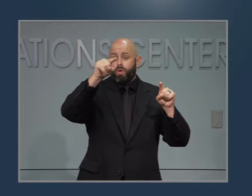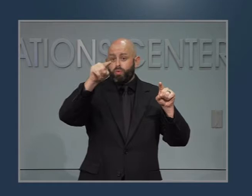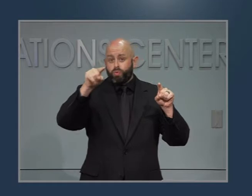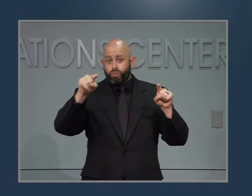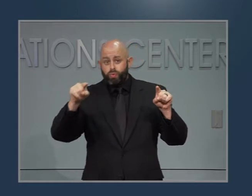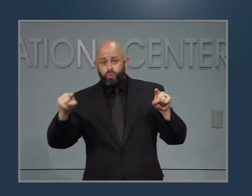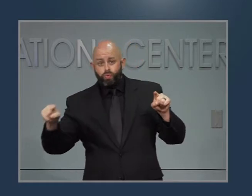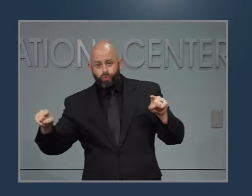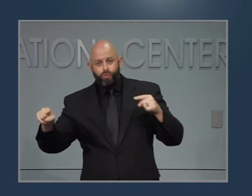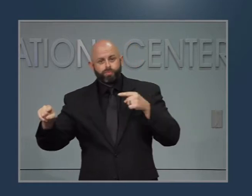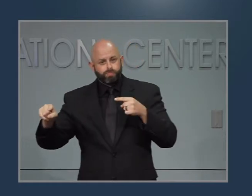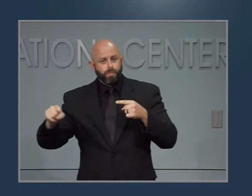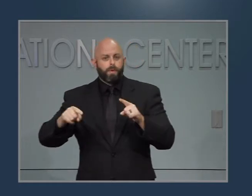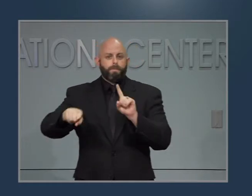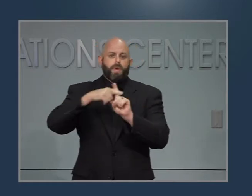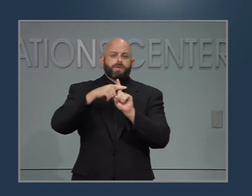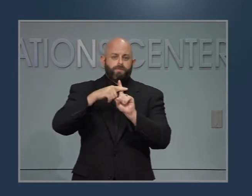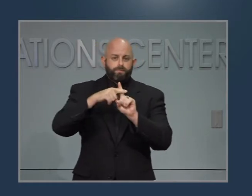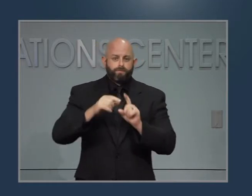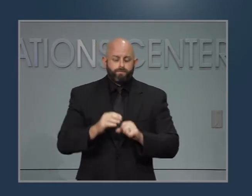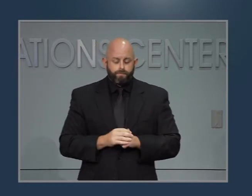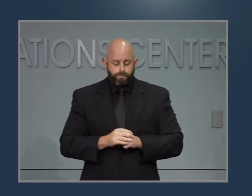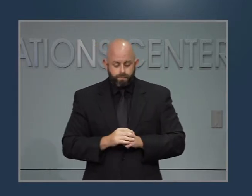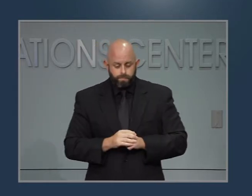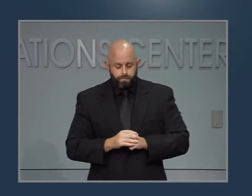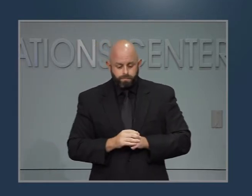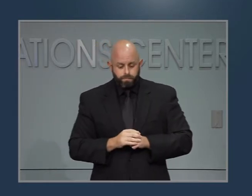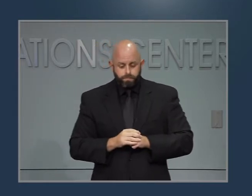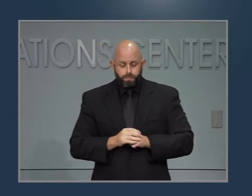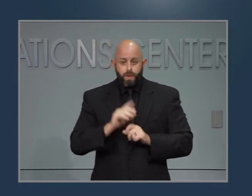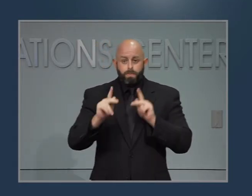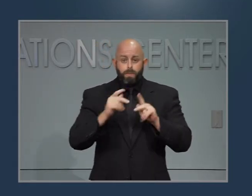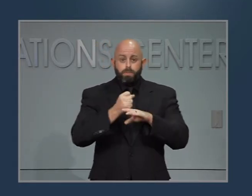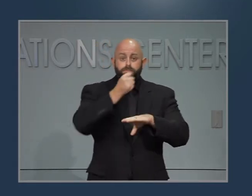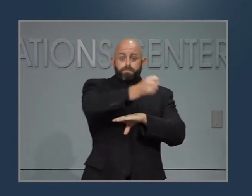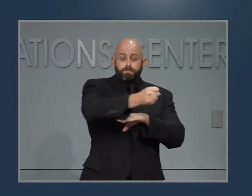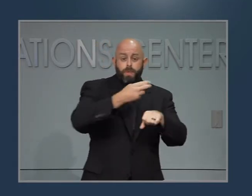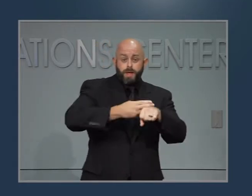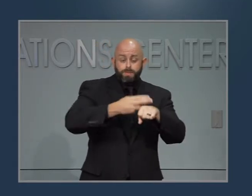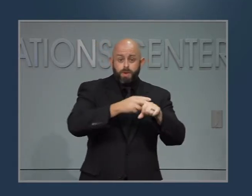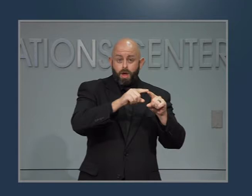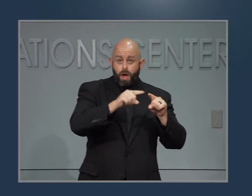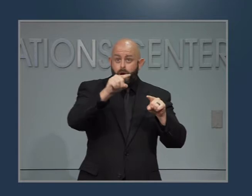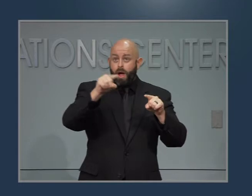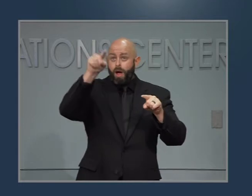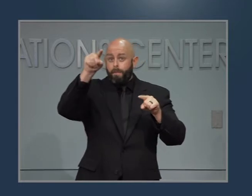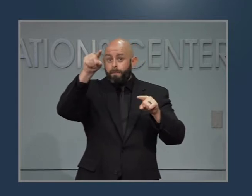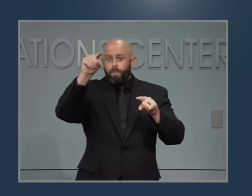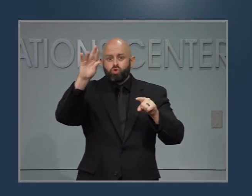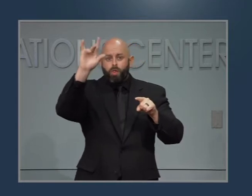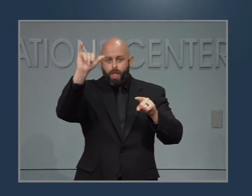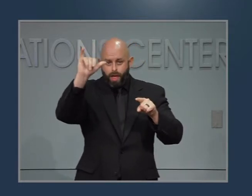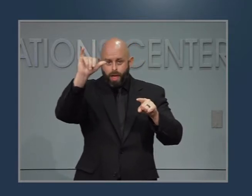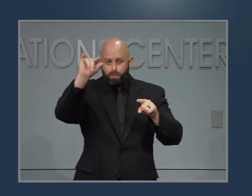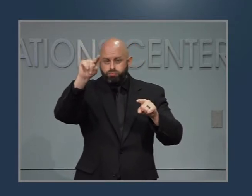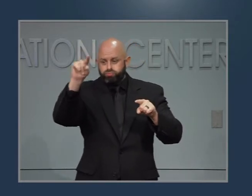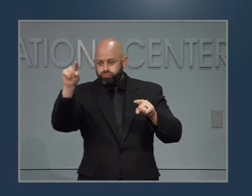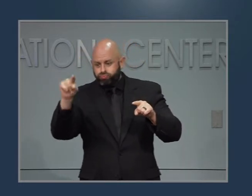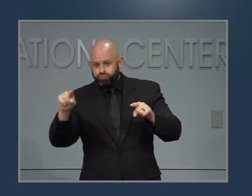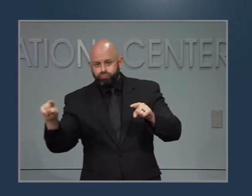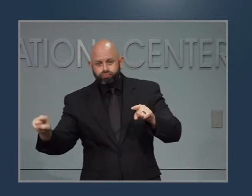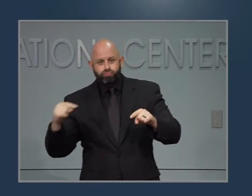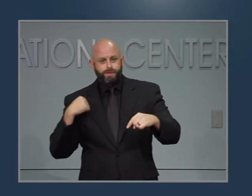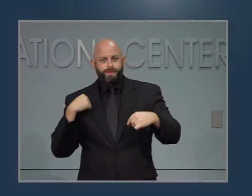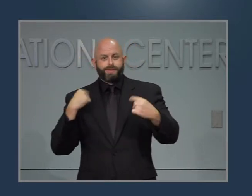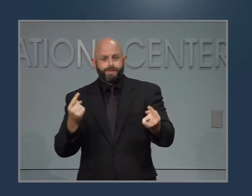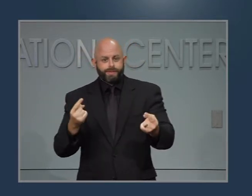buena indicación. Nuestras cifras de hospitalizaciones han estado bajando porque estuvieron en su pico a fines de julio y mientras que